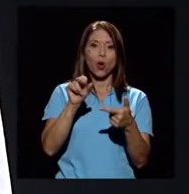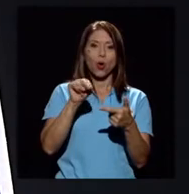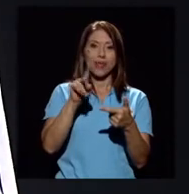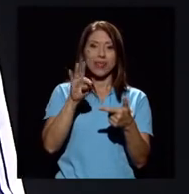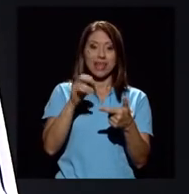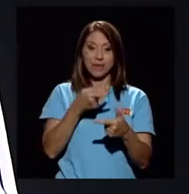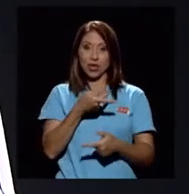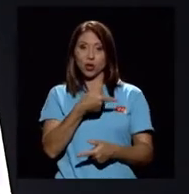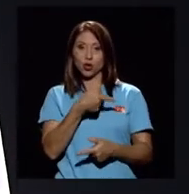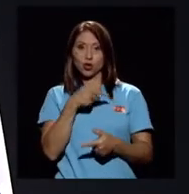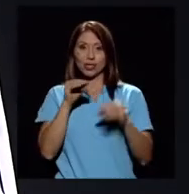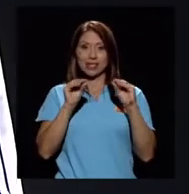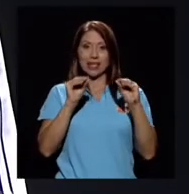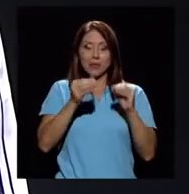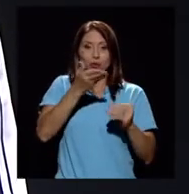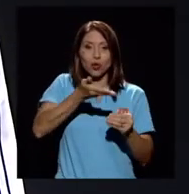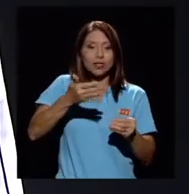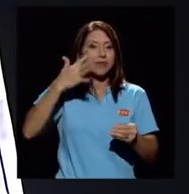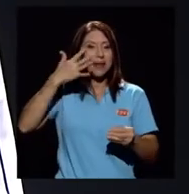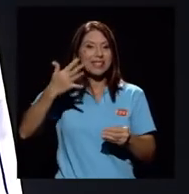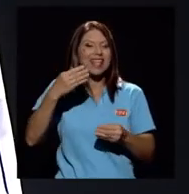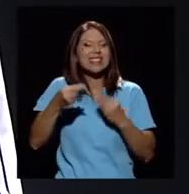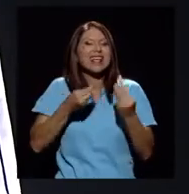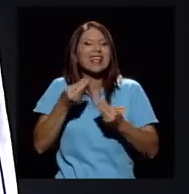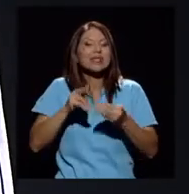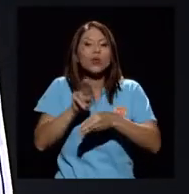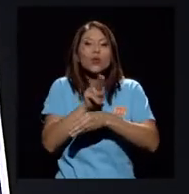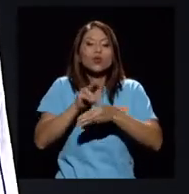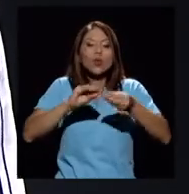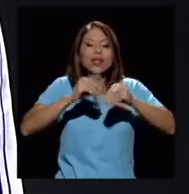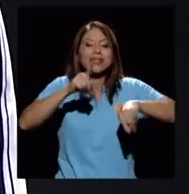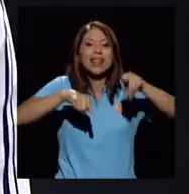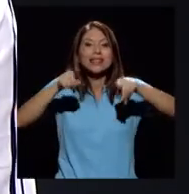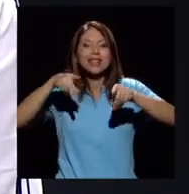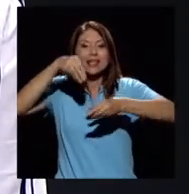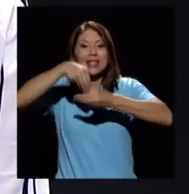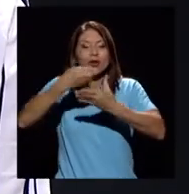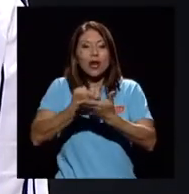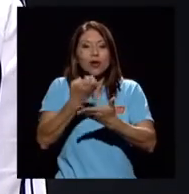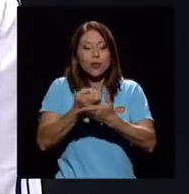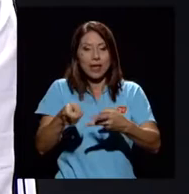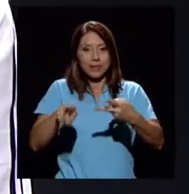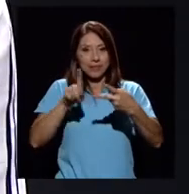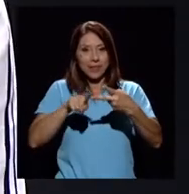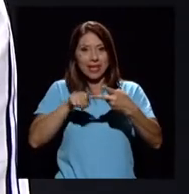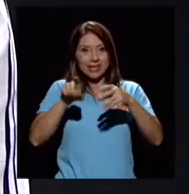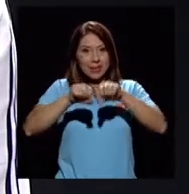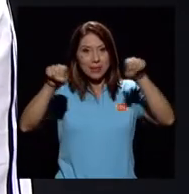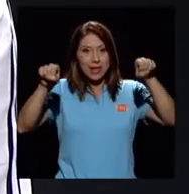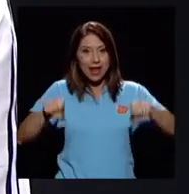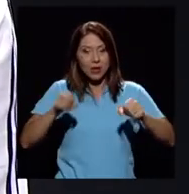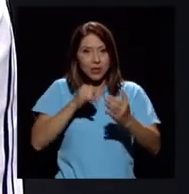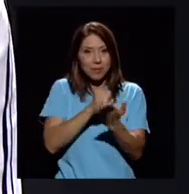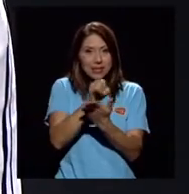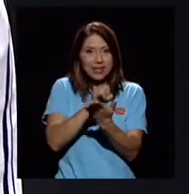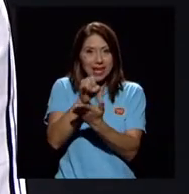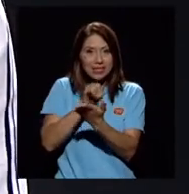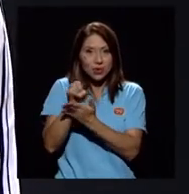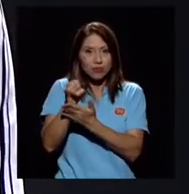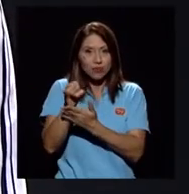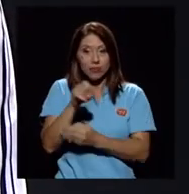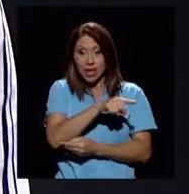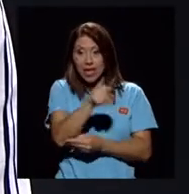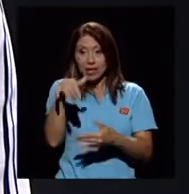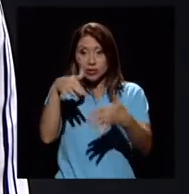uso de herramientas estadísticas dentro de la economía. El otro curso es un seminario de investigación en el cual los estudiantes hacen un trabajo